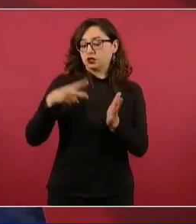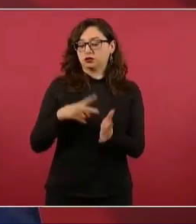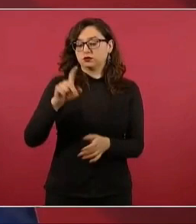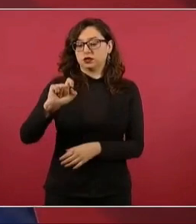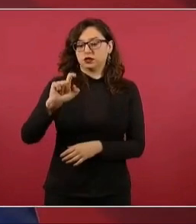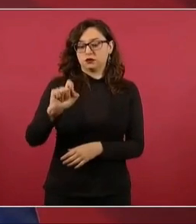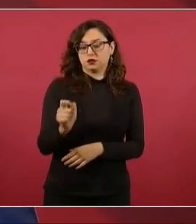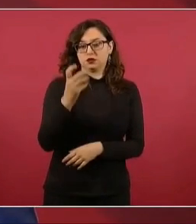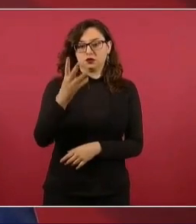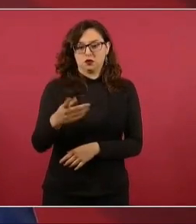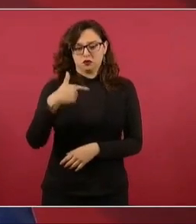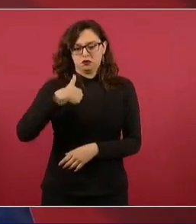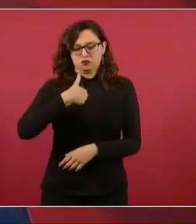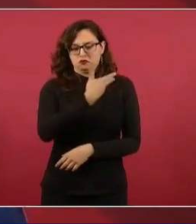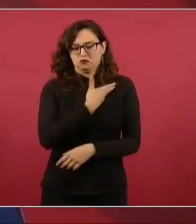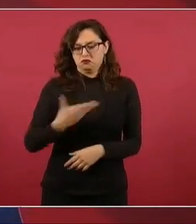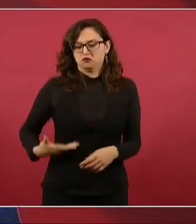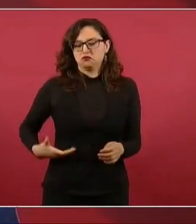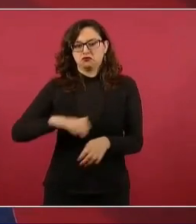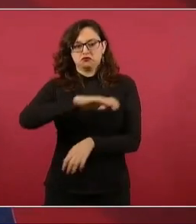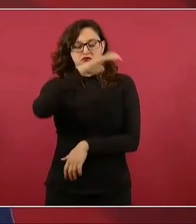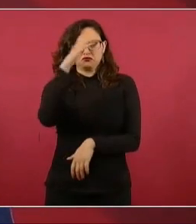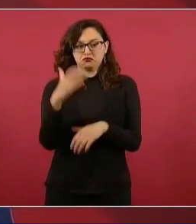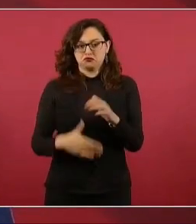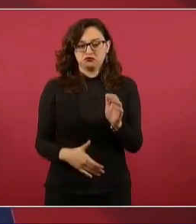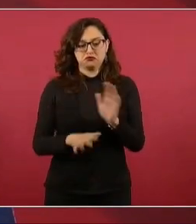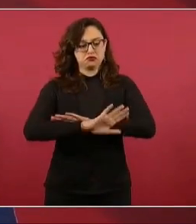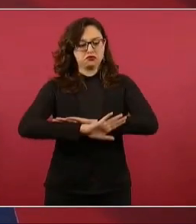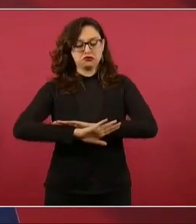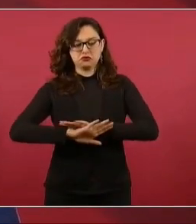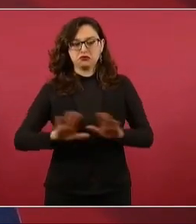ya me jubilo